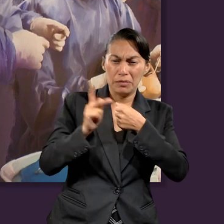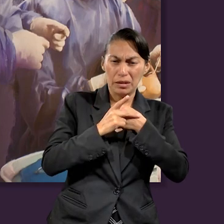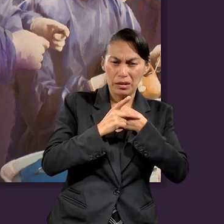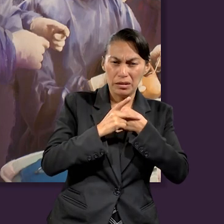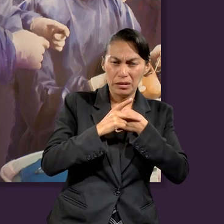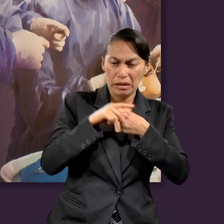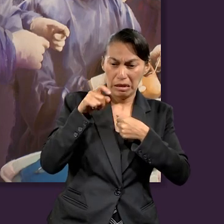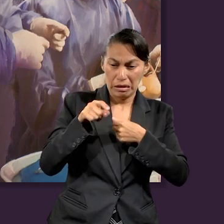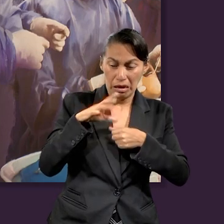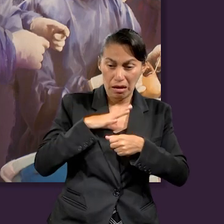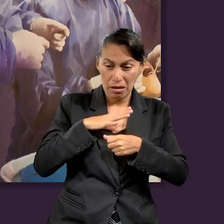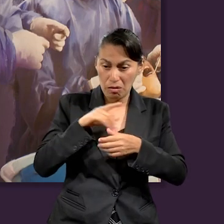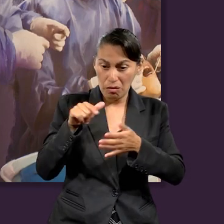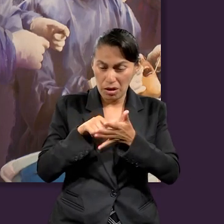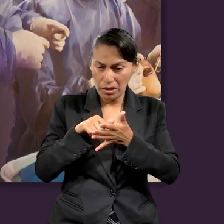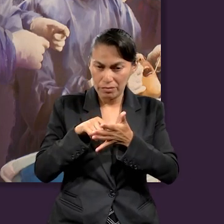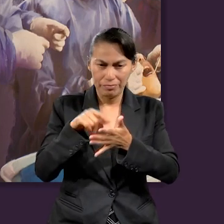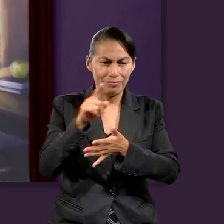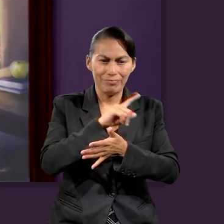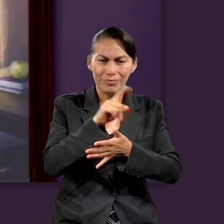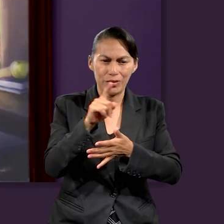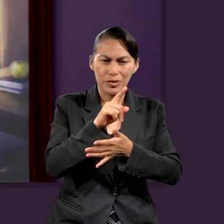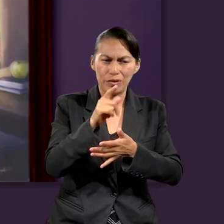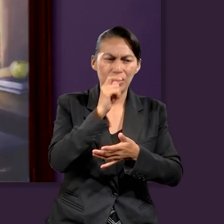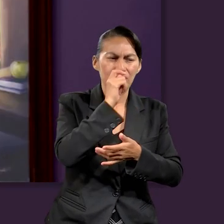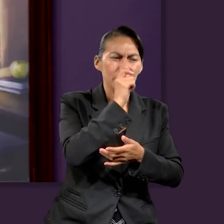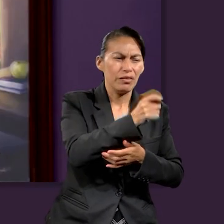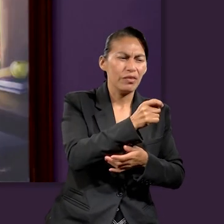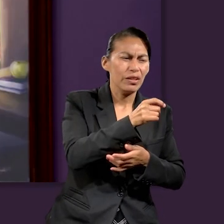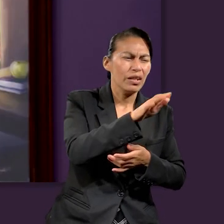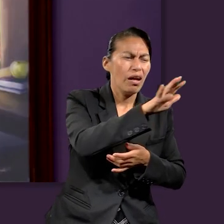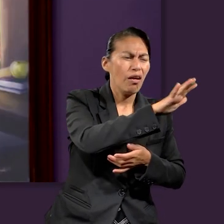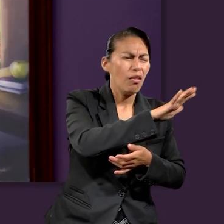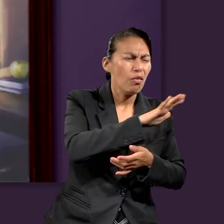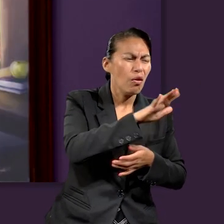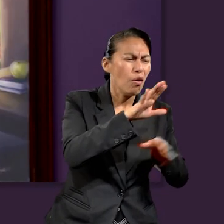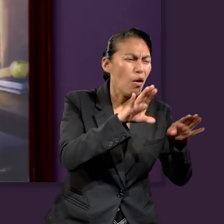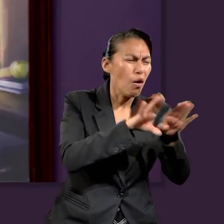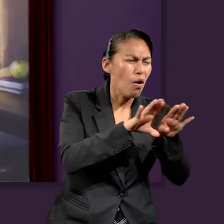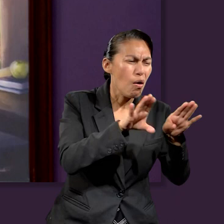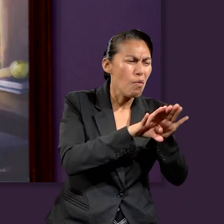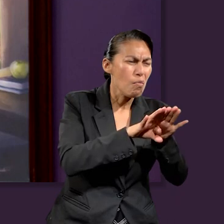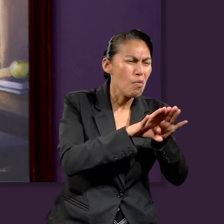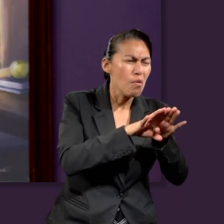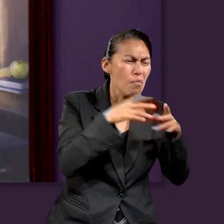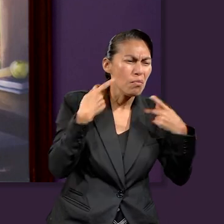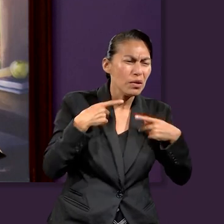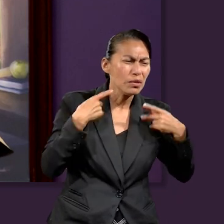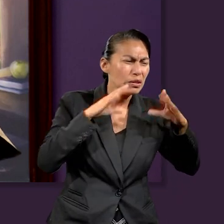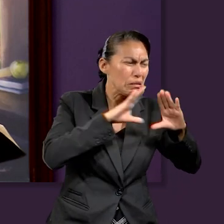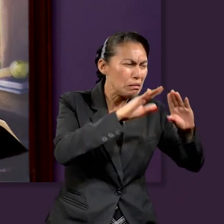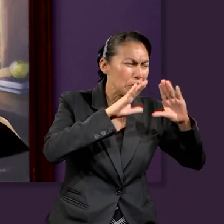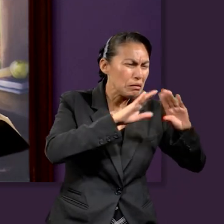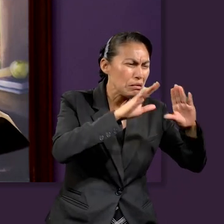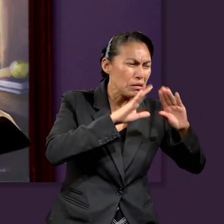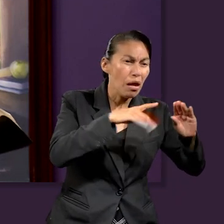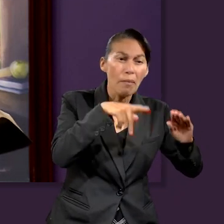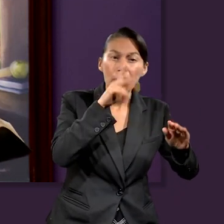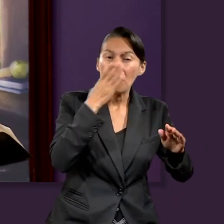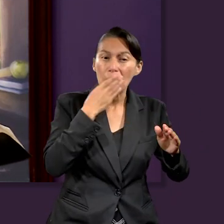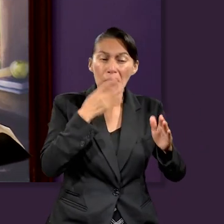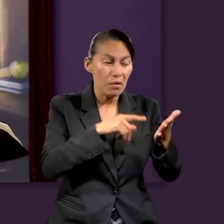de adoración erróneo, a un sistema de adoración lejos de los principios bíblicos que ya están